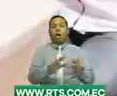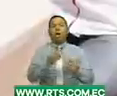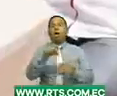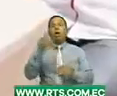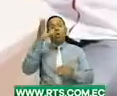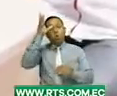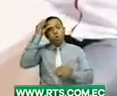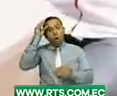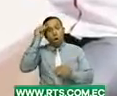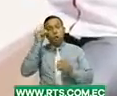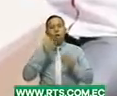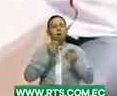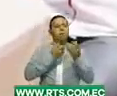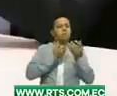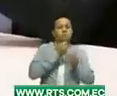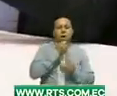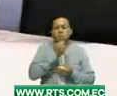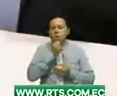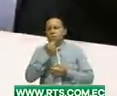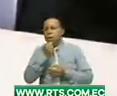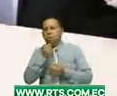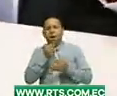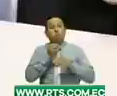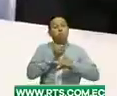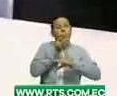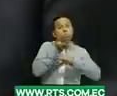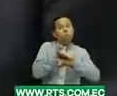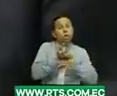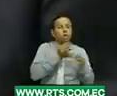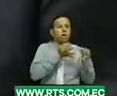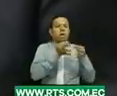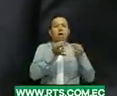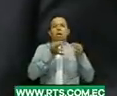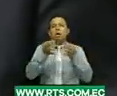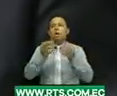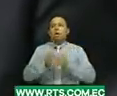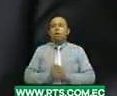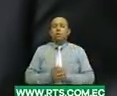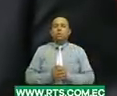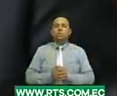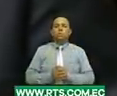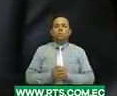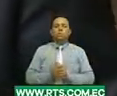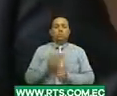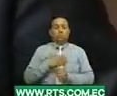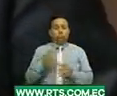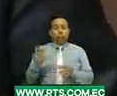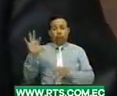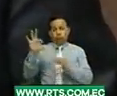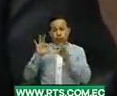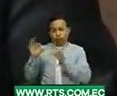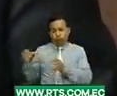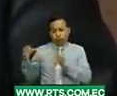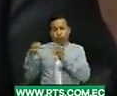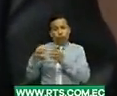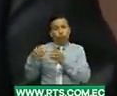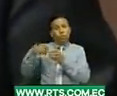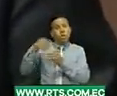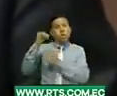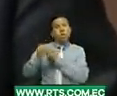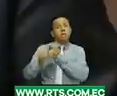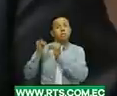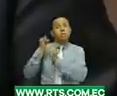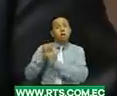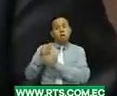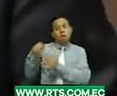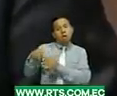donde resaltó varias de sus propuestas de campaña. Hay que formar una comisión internacional para